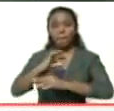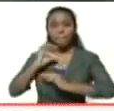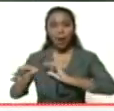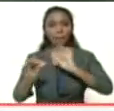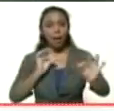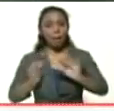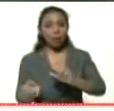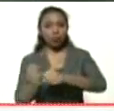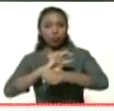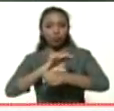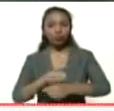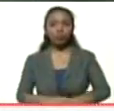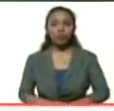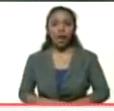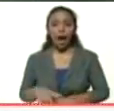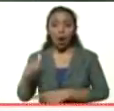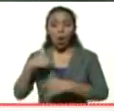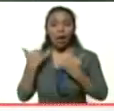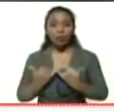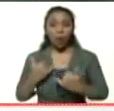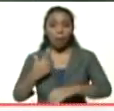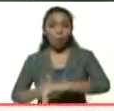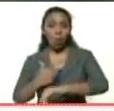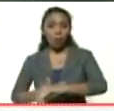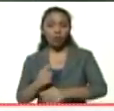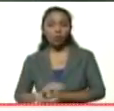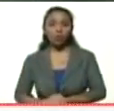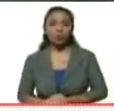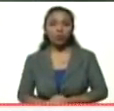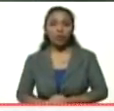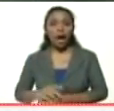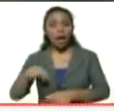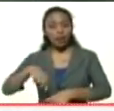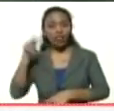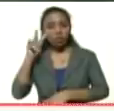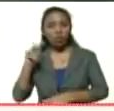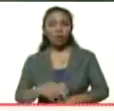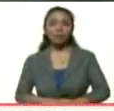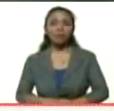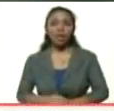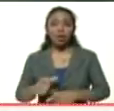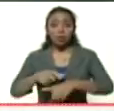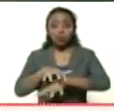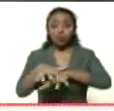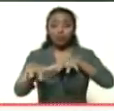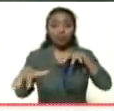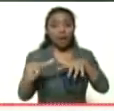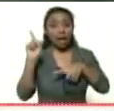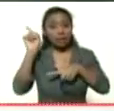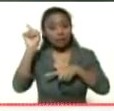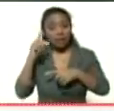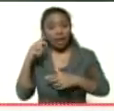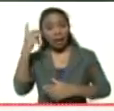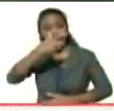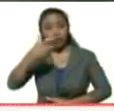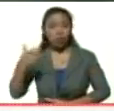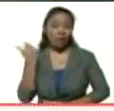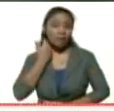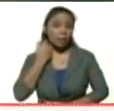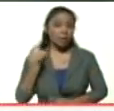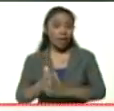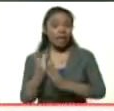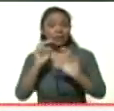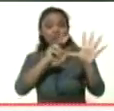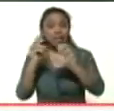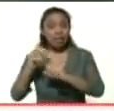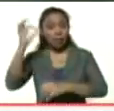por COVID-19 en los actuales momentos en Venezuela. La gran mayoría de los casos, casi el 70%, o